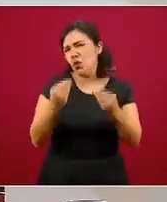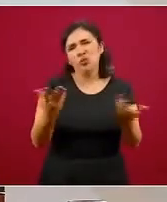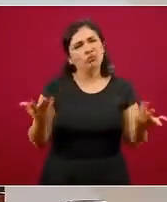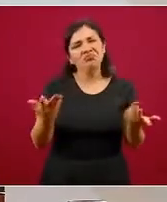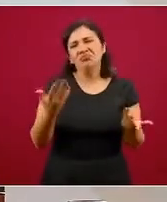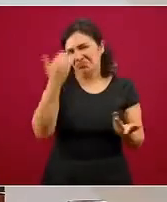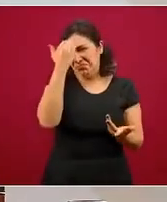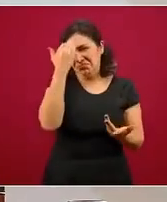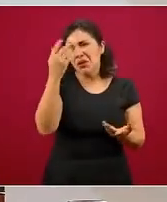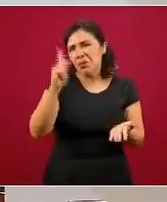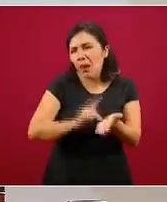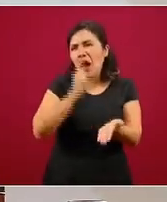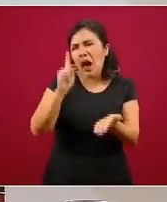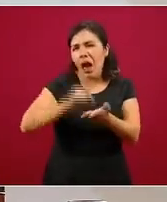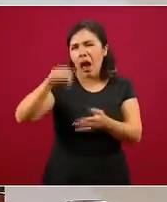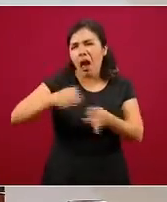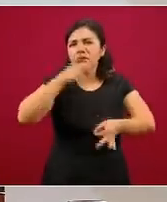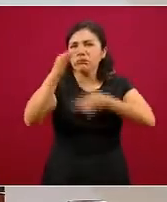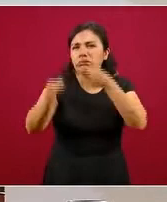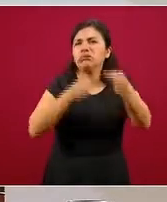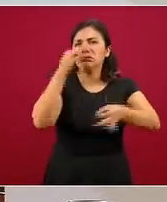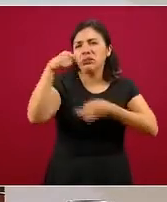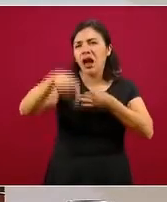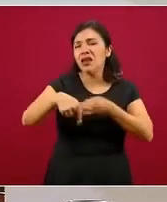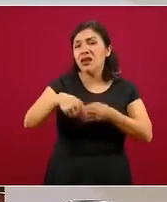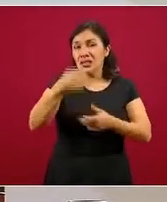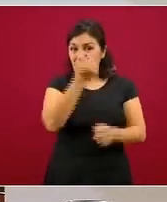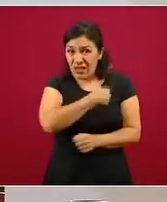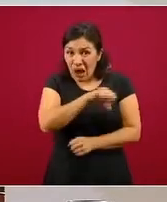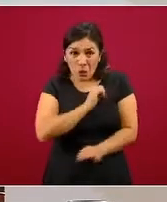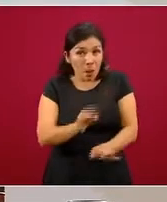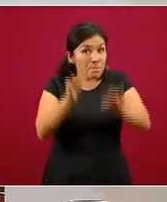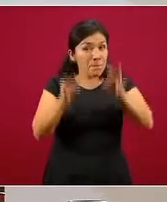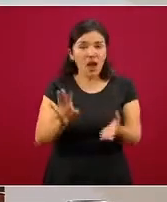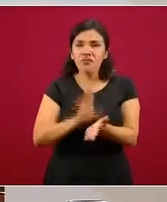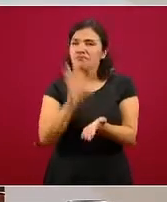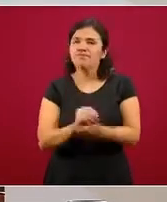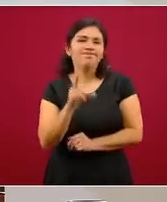mencionado múltiples veces las limitaciones del sistema de salud de México.